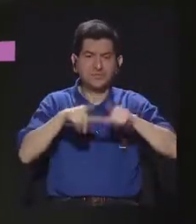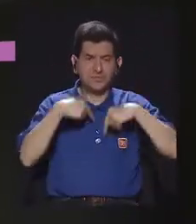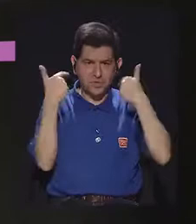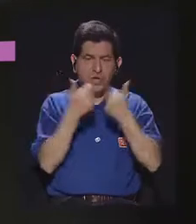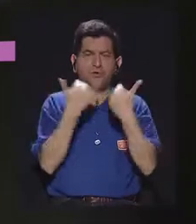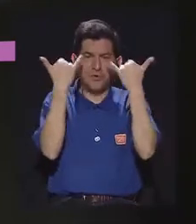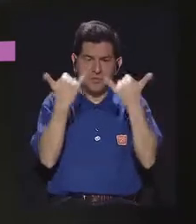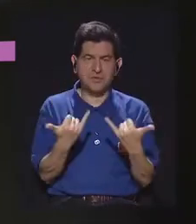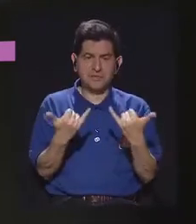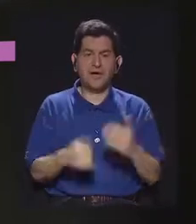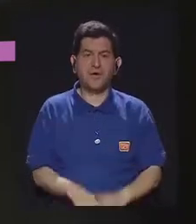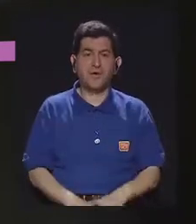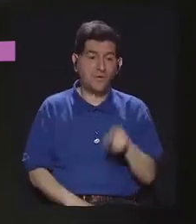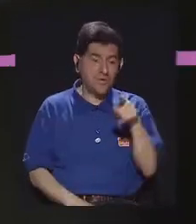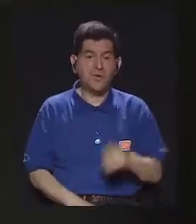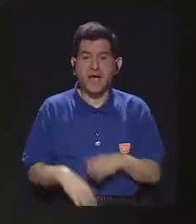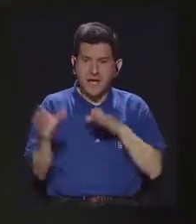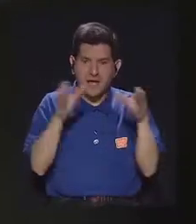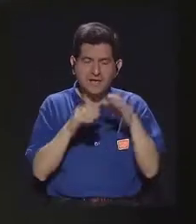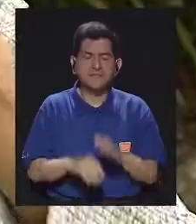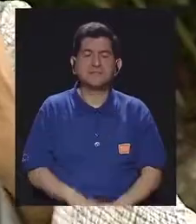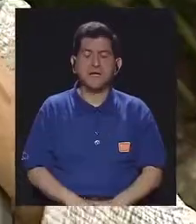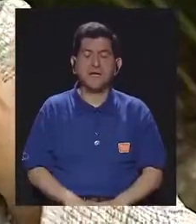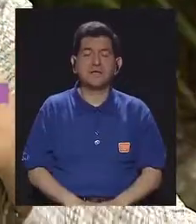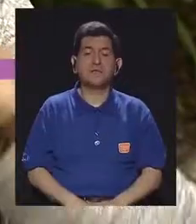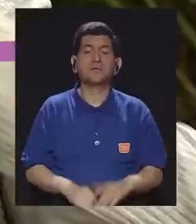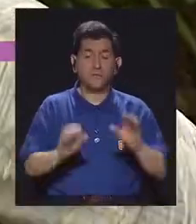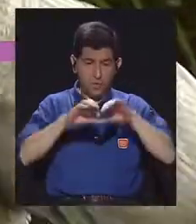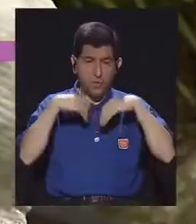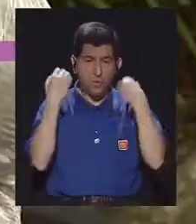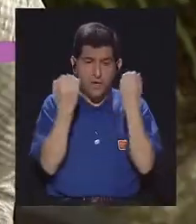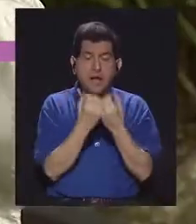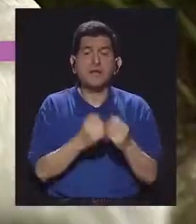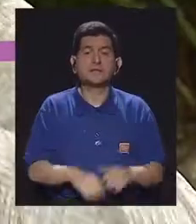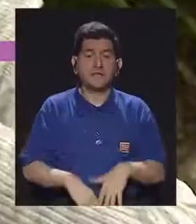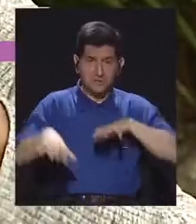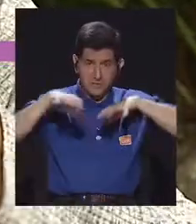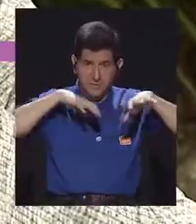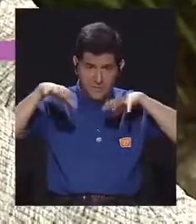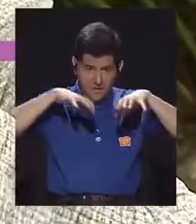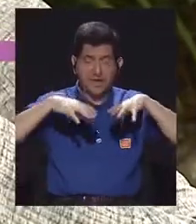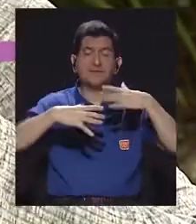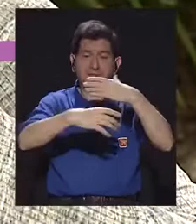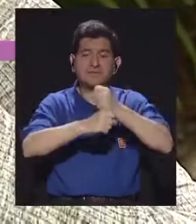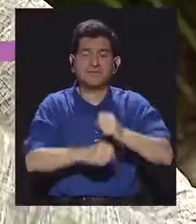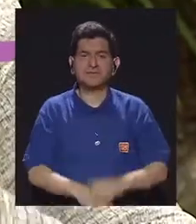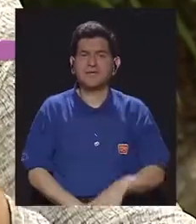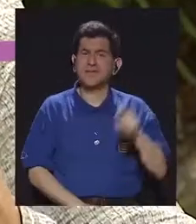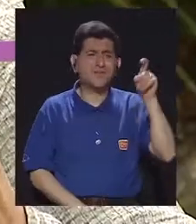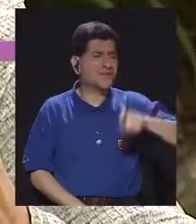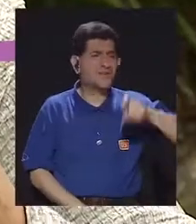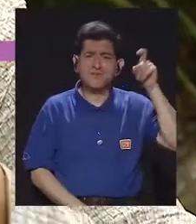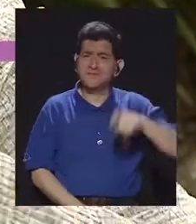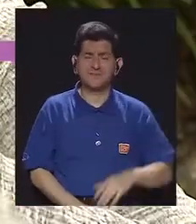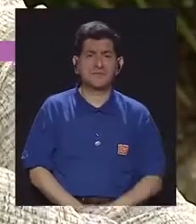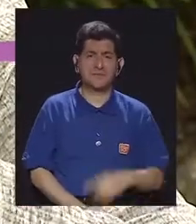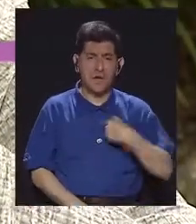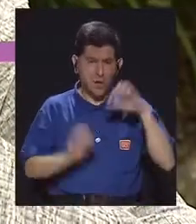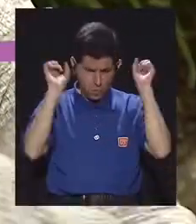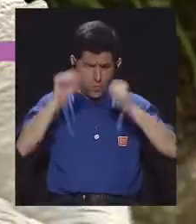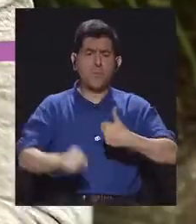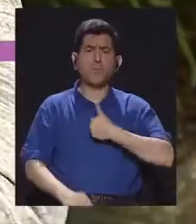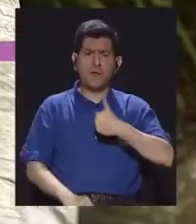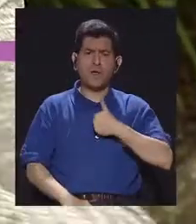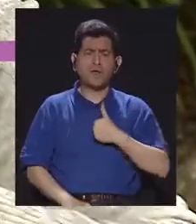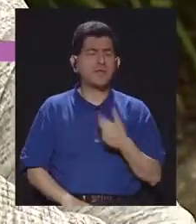hay grupos que ahora hacen ejercicio en los centros comerciales, son grupos organizados que van y lo hacen. No se necesita eso, uno mismo lo